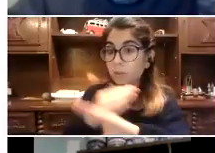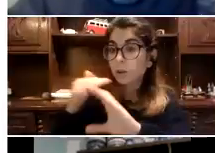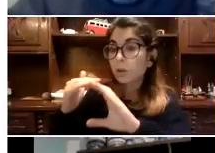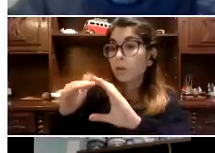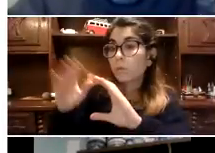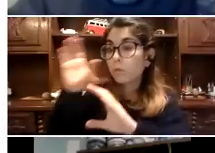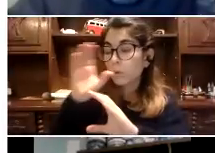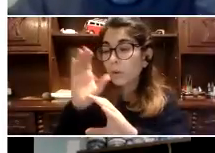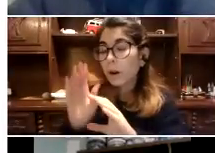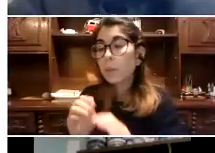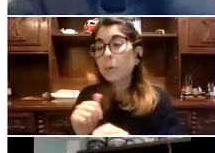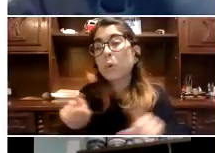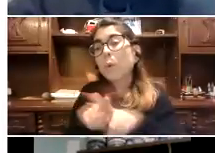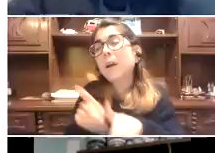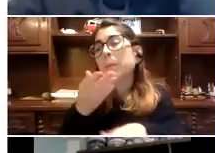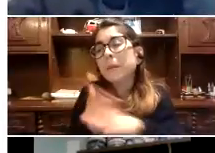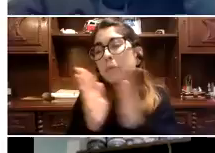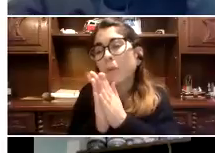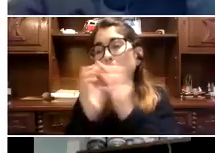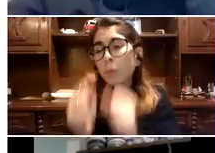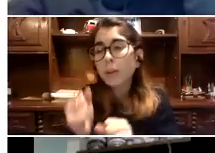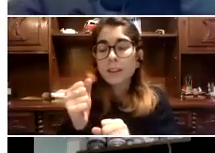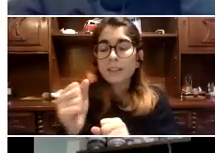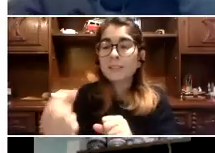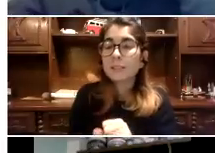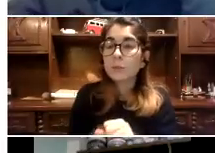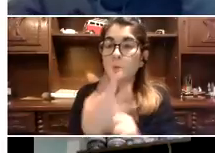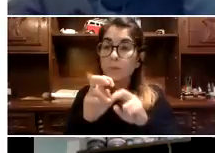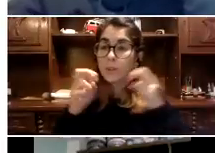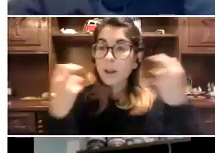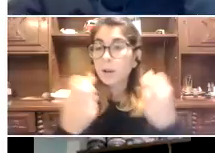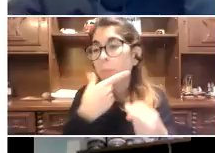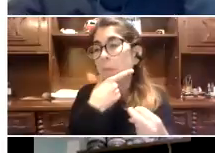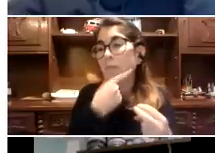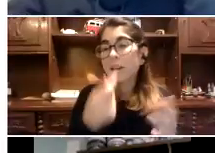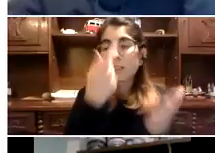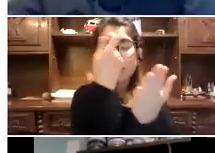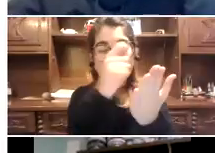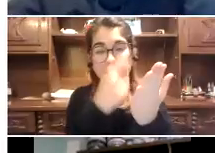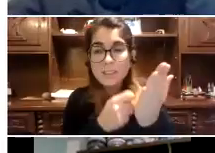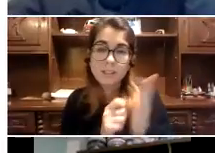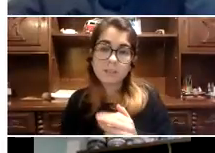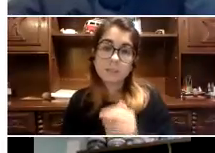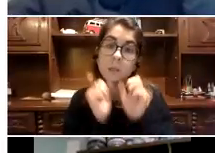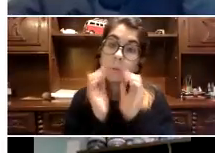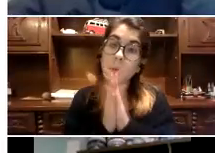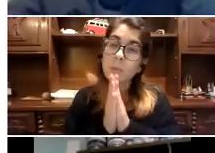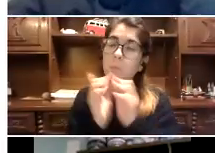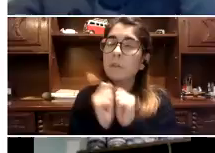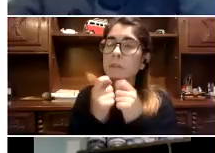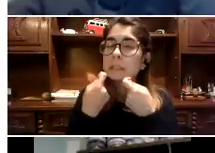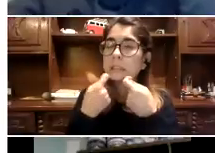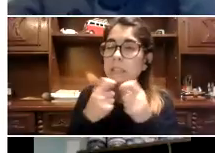pueden ingresarlo en el aula es más fácil para hacer la evaluación, ¿ya? Entonces haga un intento de ingresarlo. Por el